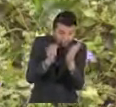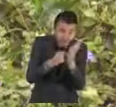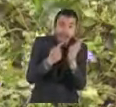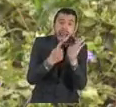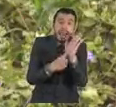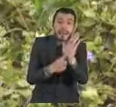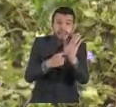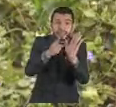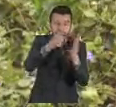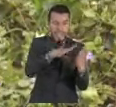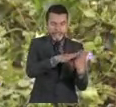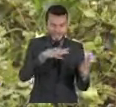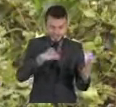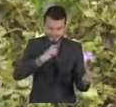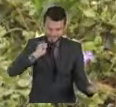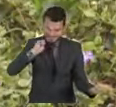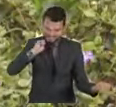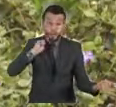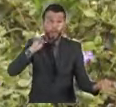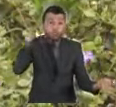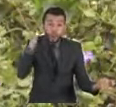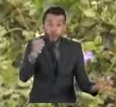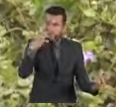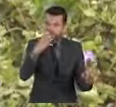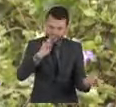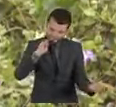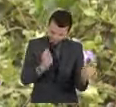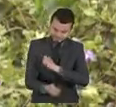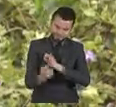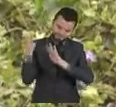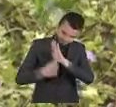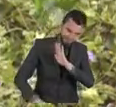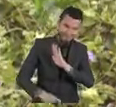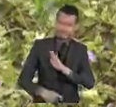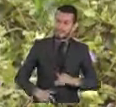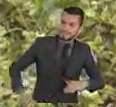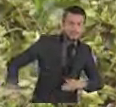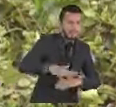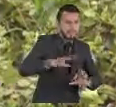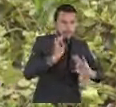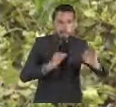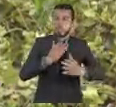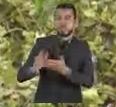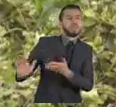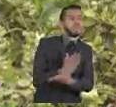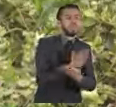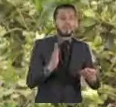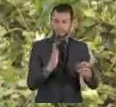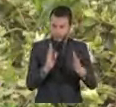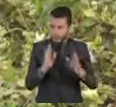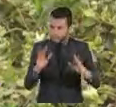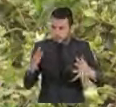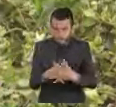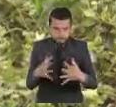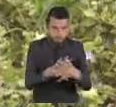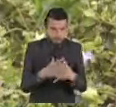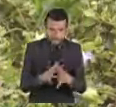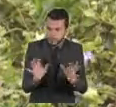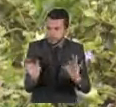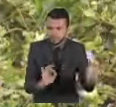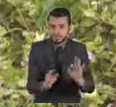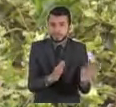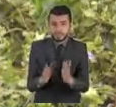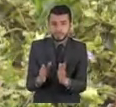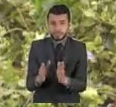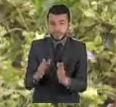sustancial, de cómo ordenamos y hacemos la ciudad. Y que esas herramientas, fruto de un consenso que sin duda va a